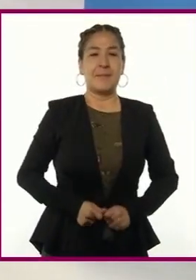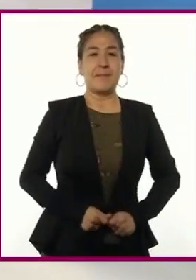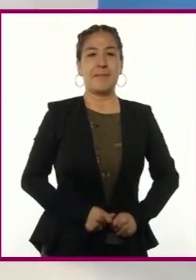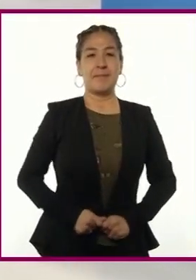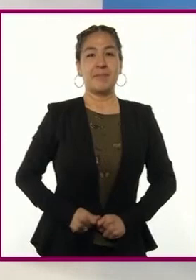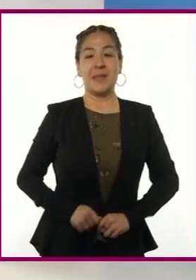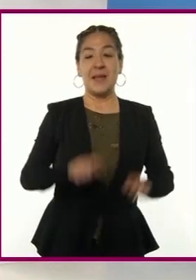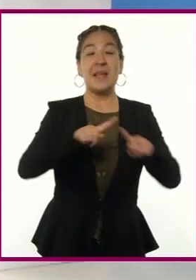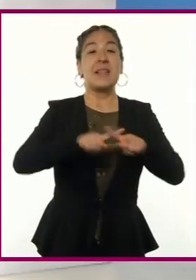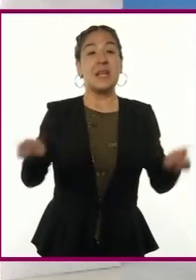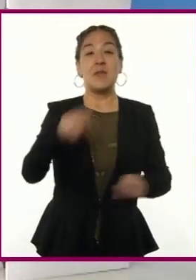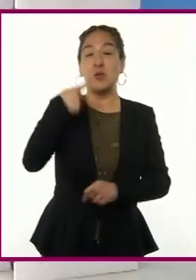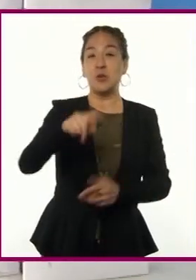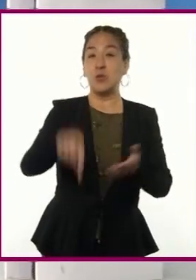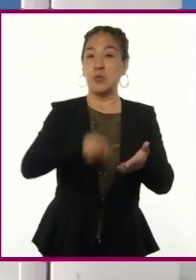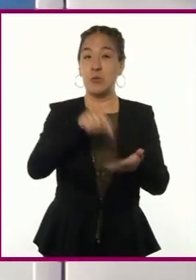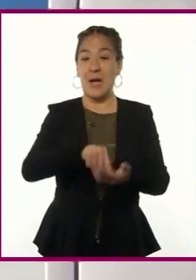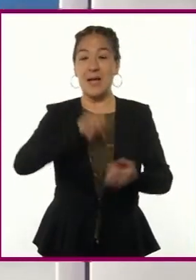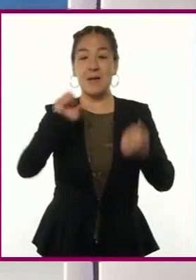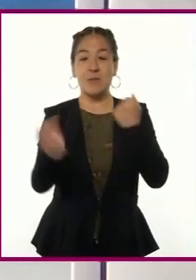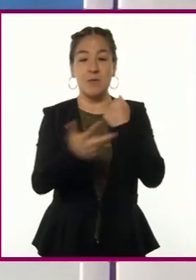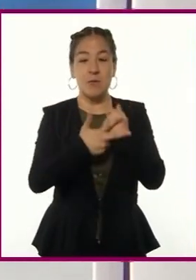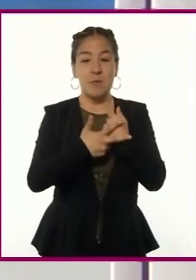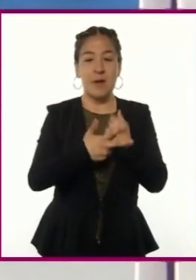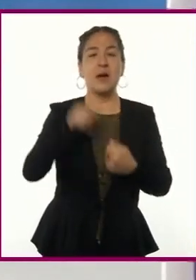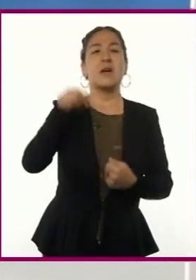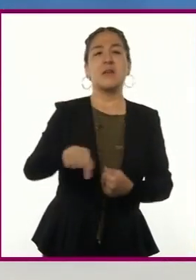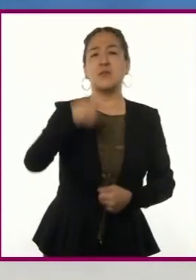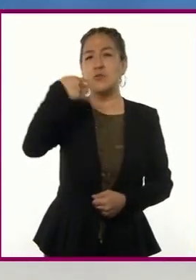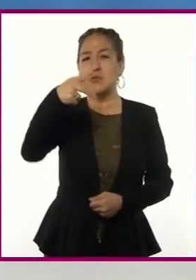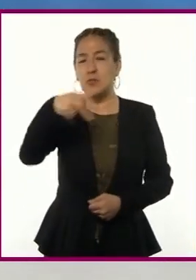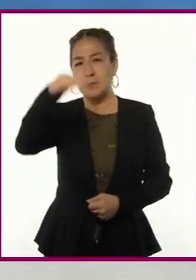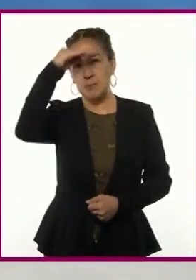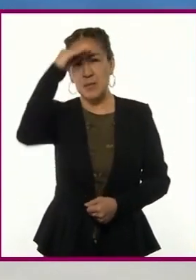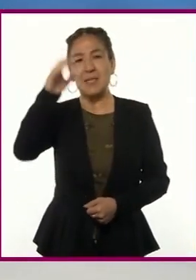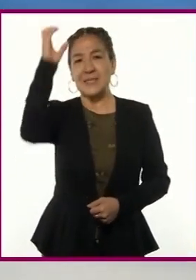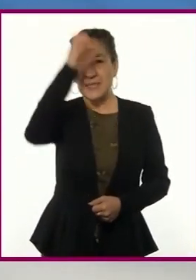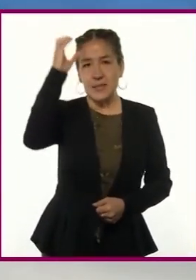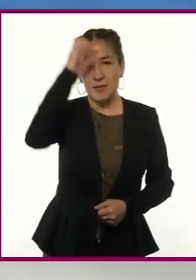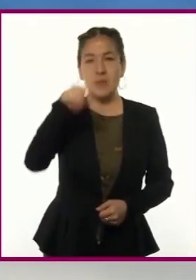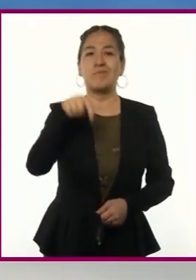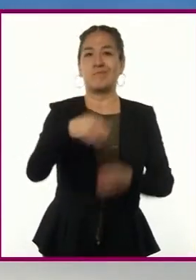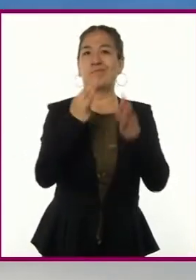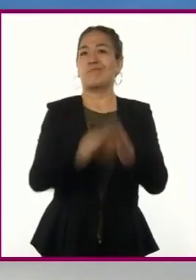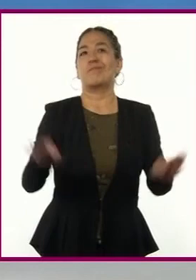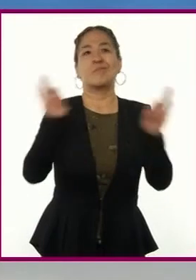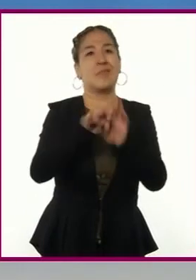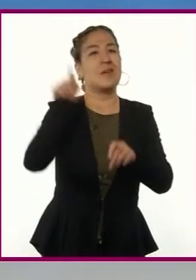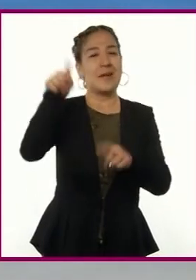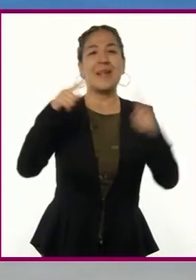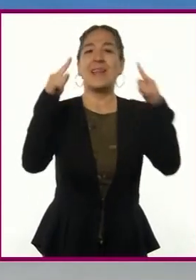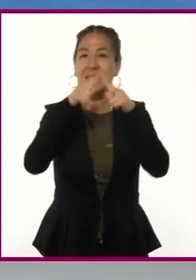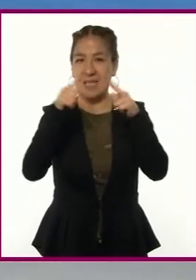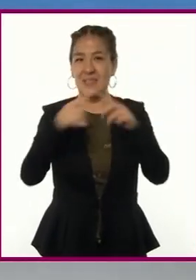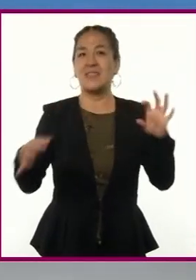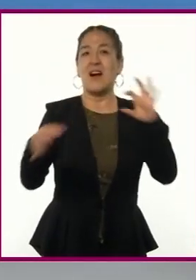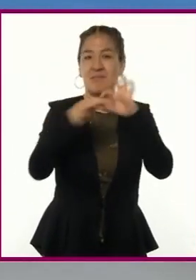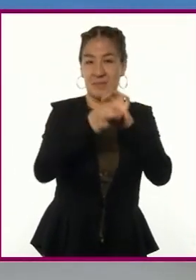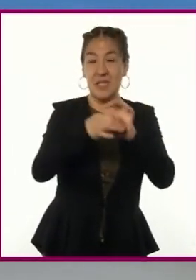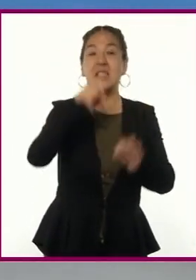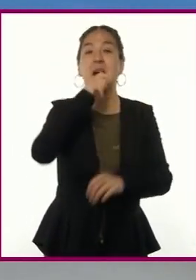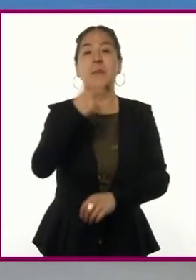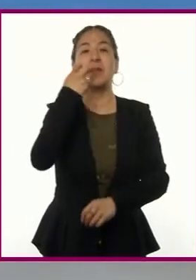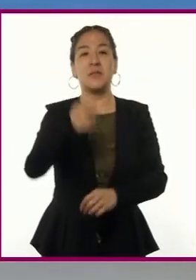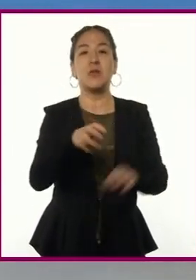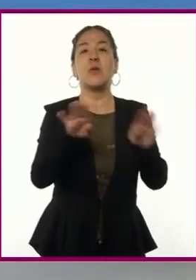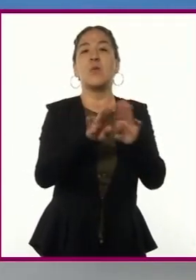de Europa, en América, el espíritu científico tuvo una fuerte presencia en el clero. Asimismo, esta renovación